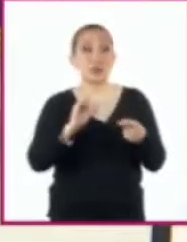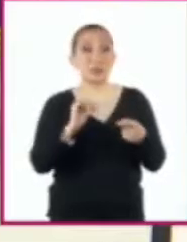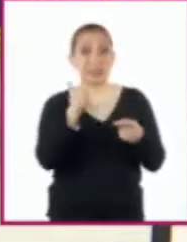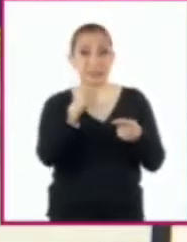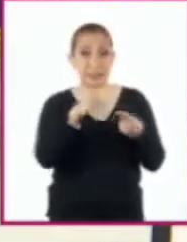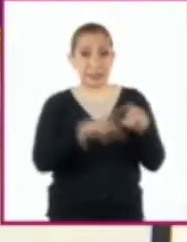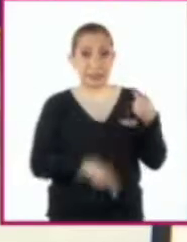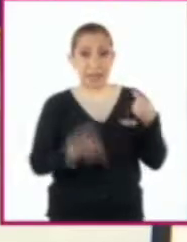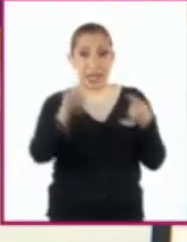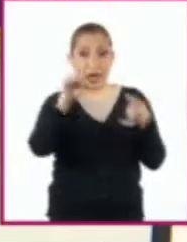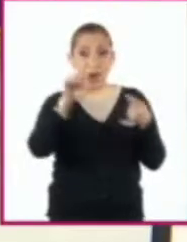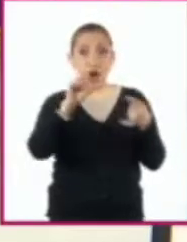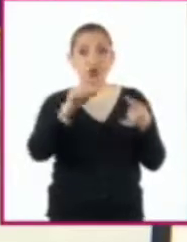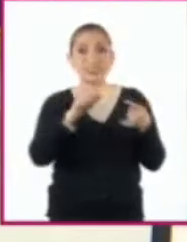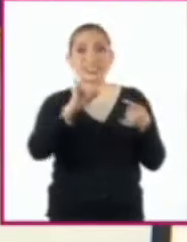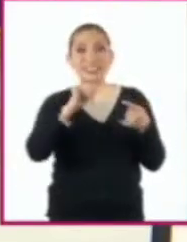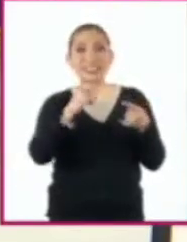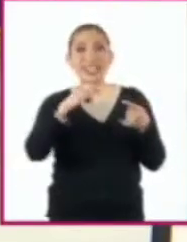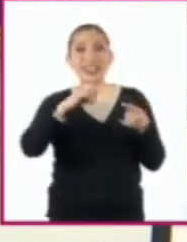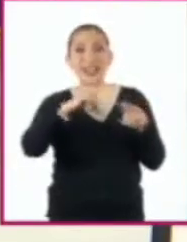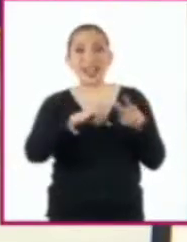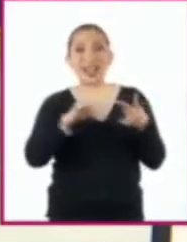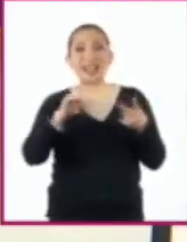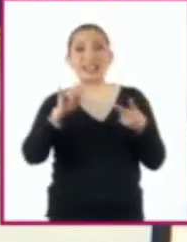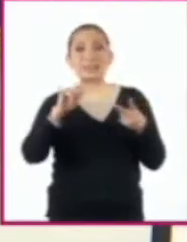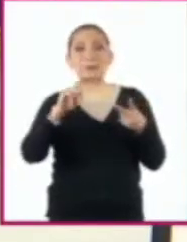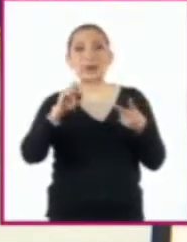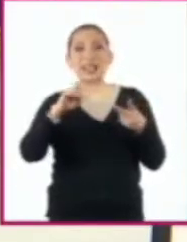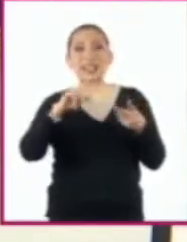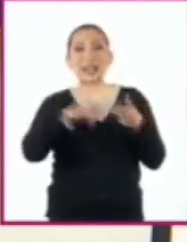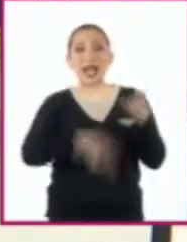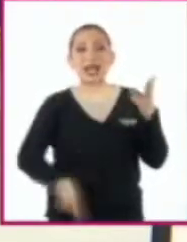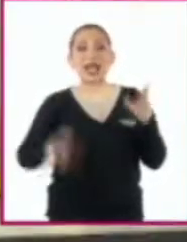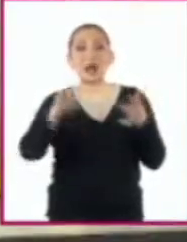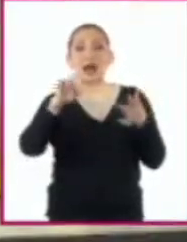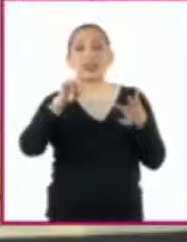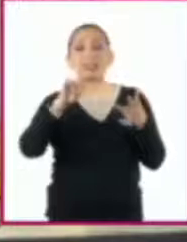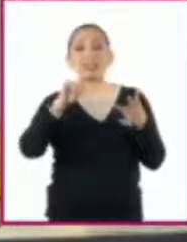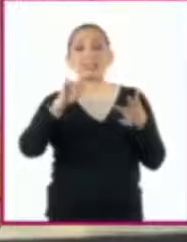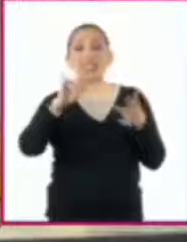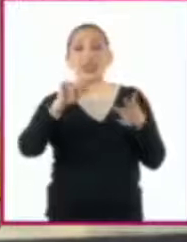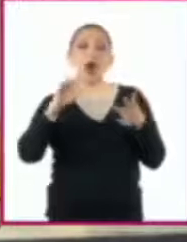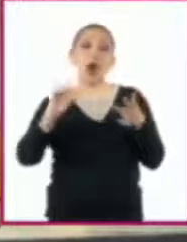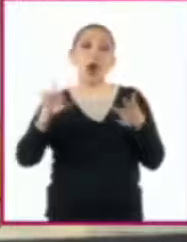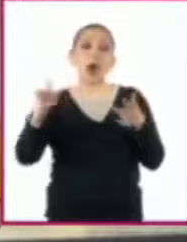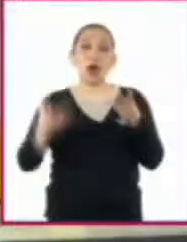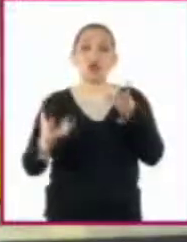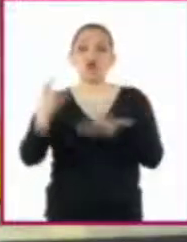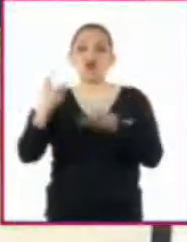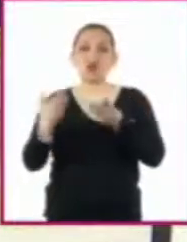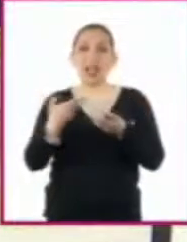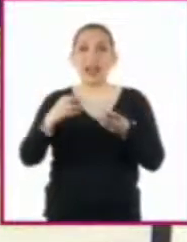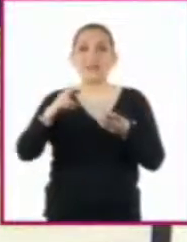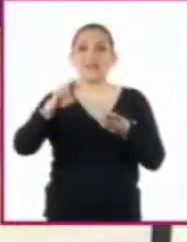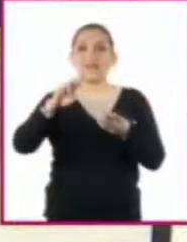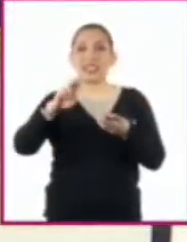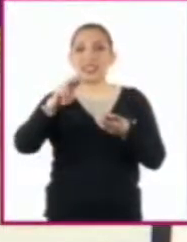96, agua oxigenada, glicerina y agua destilada o agua hervida. ¿Cómo se